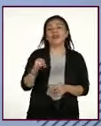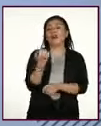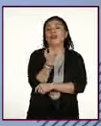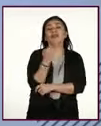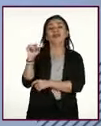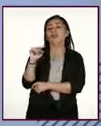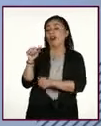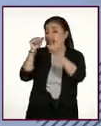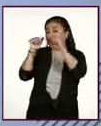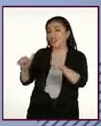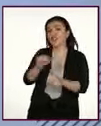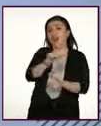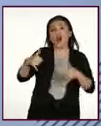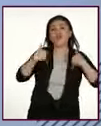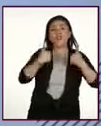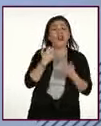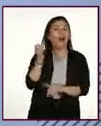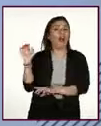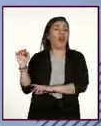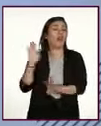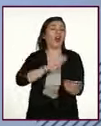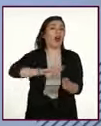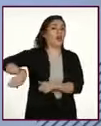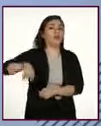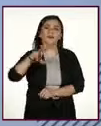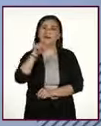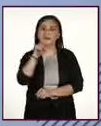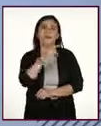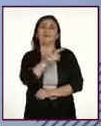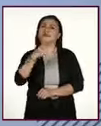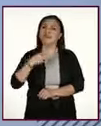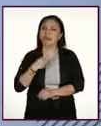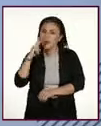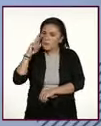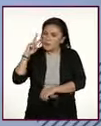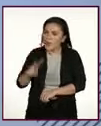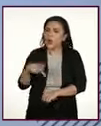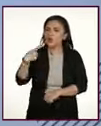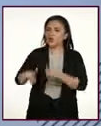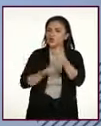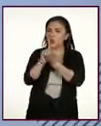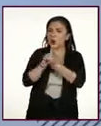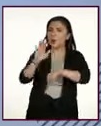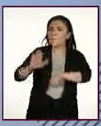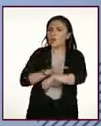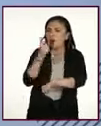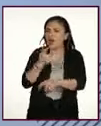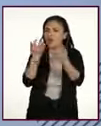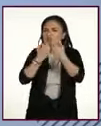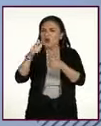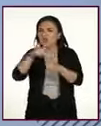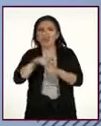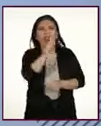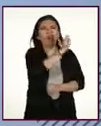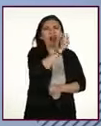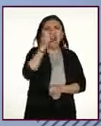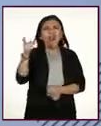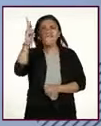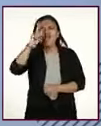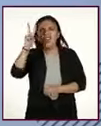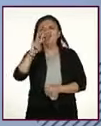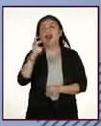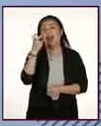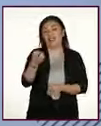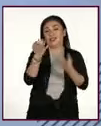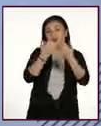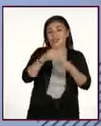juventudes. Lo que buscamos es abordar las causas sociales de los problemas de salud mental y de los consumos. Para abordar las causas sociales, era lo que